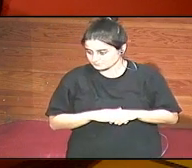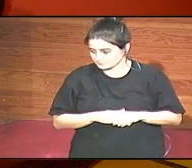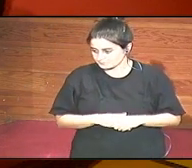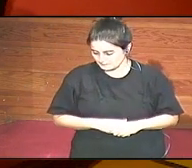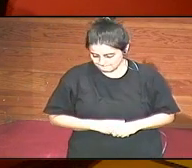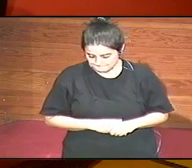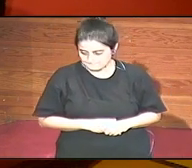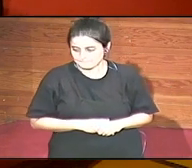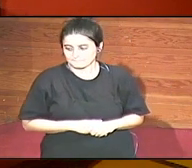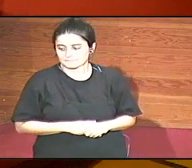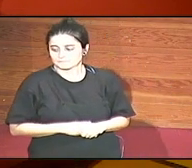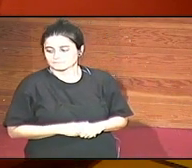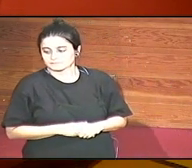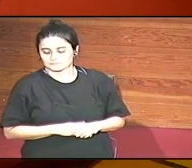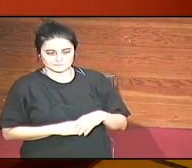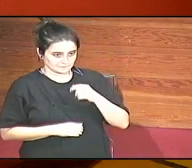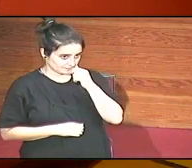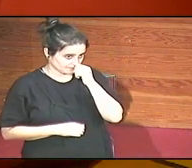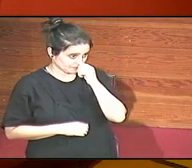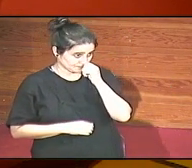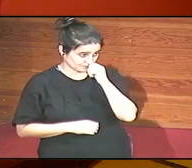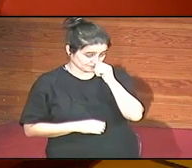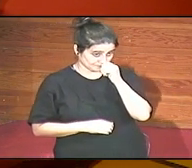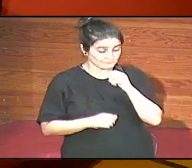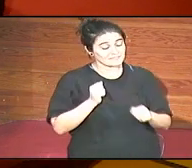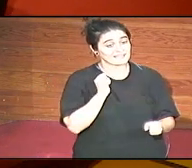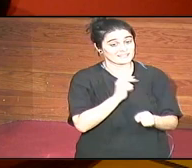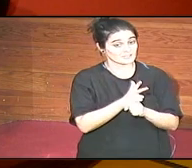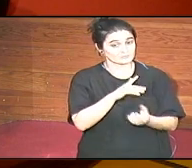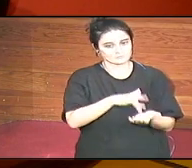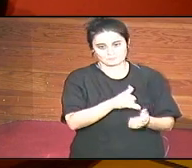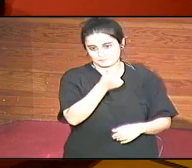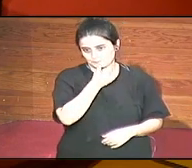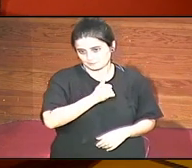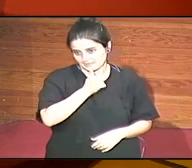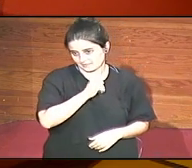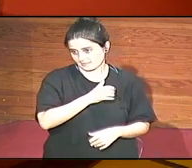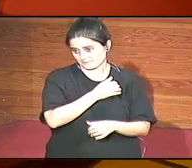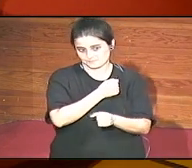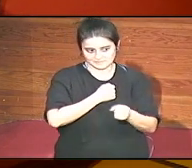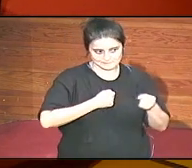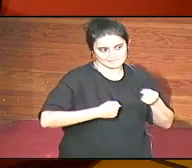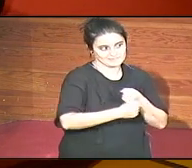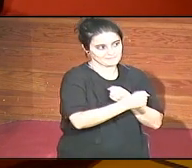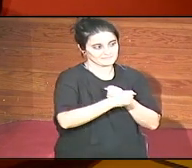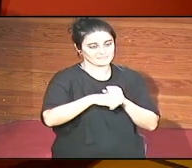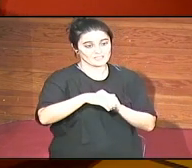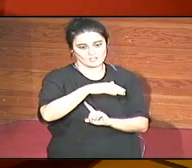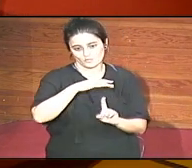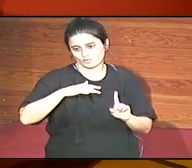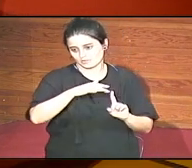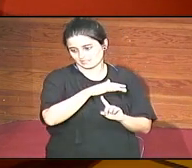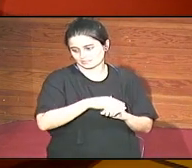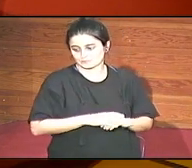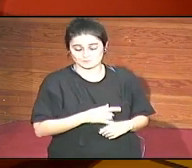el reto la paciencia la empatía y el contexto esta es la historia